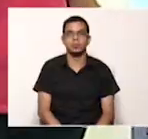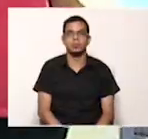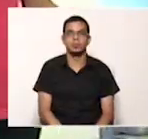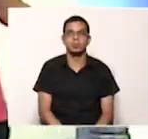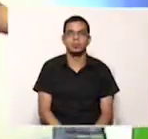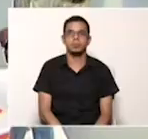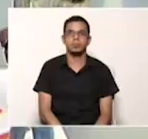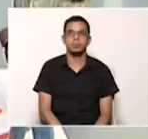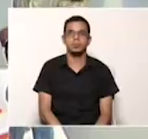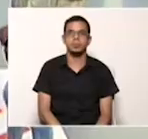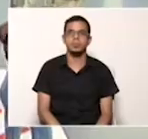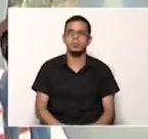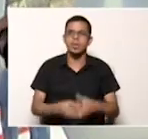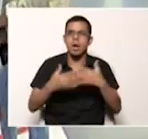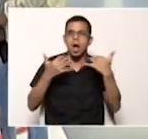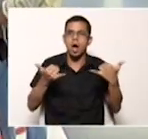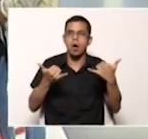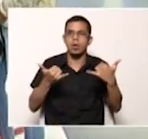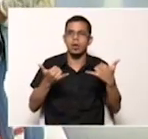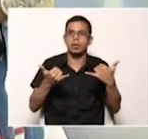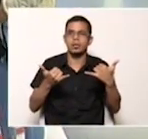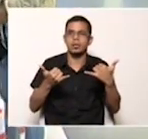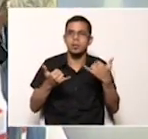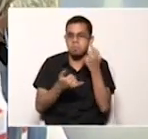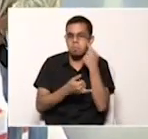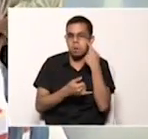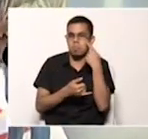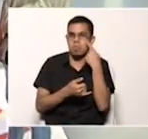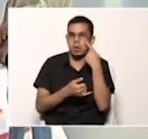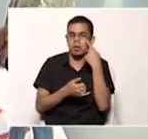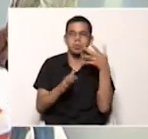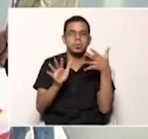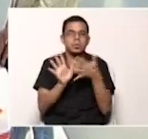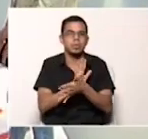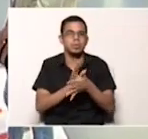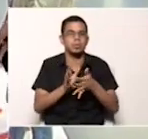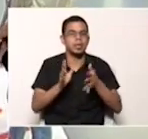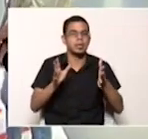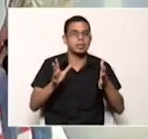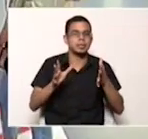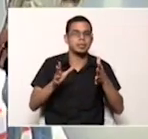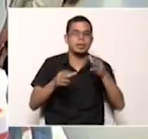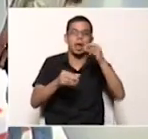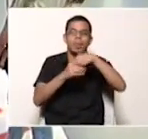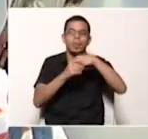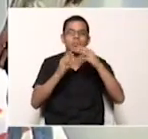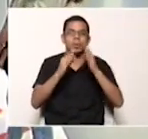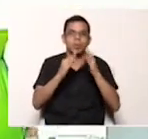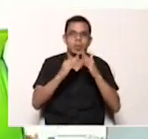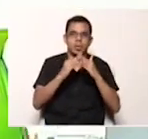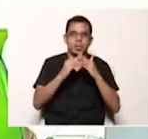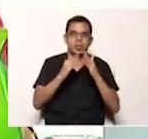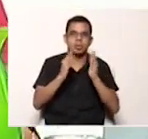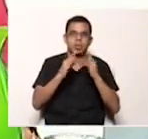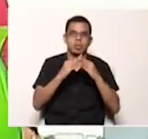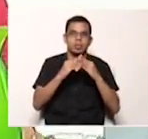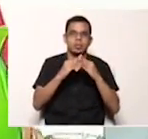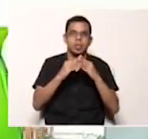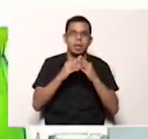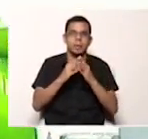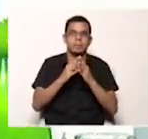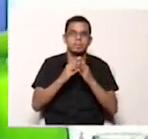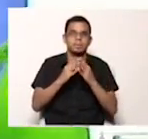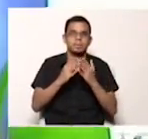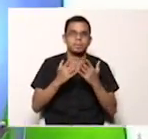muy importante, profesor. Vamos a ver en la vida cotidiana, en nuestro hogar. Aquí tenemos algunos elementos que preguntaba Jocelyn